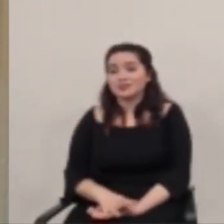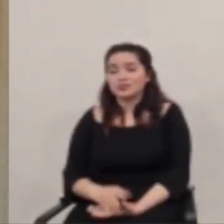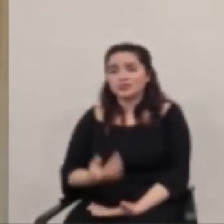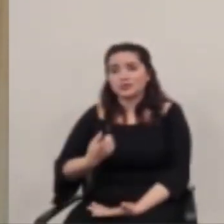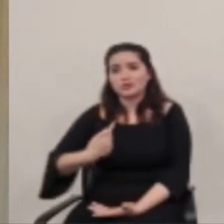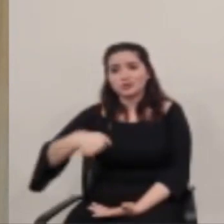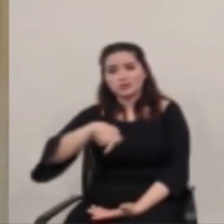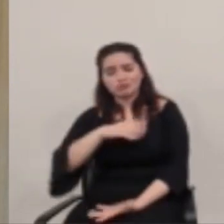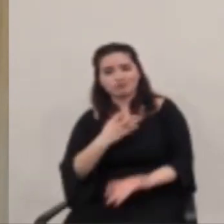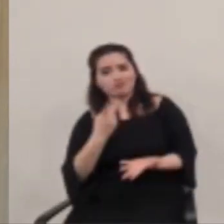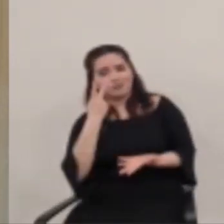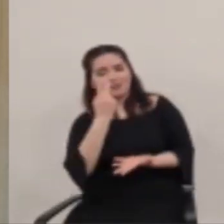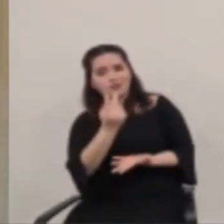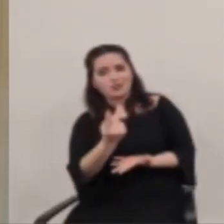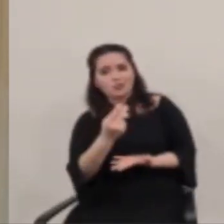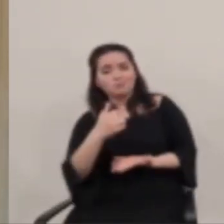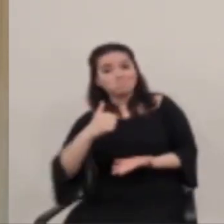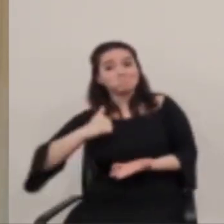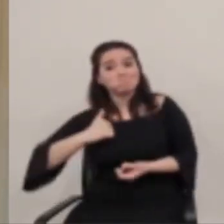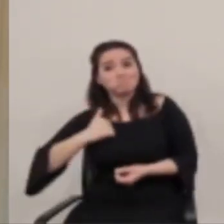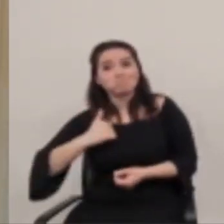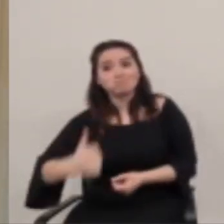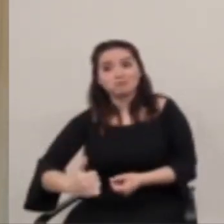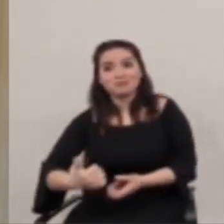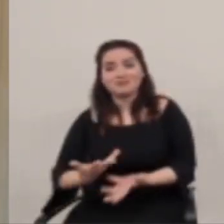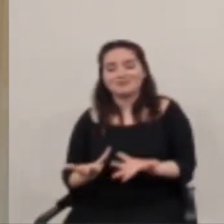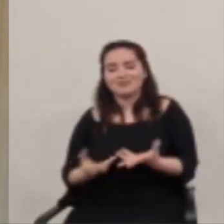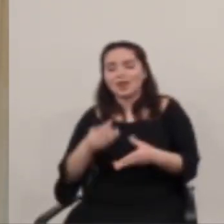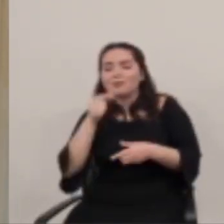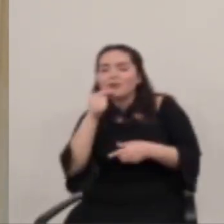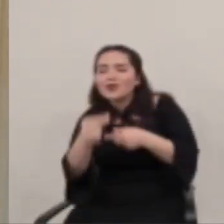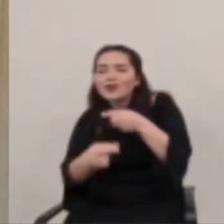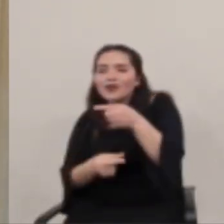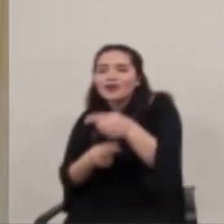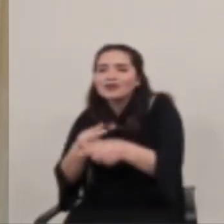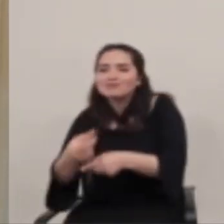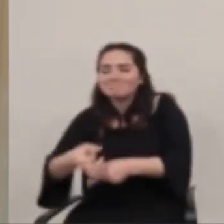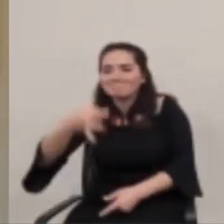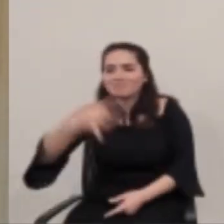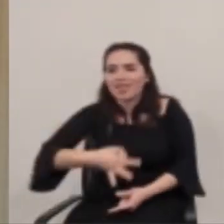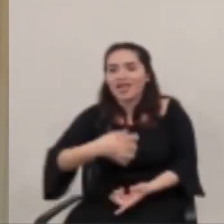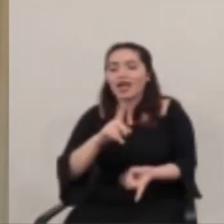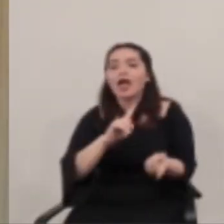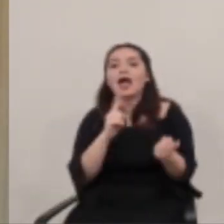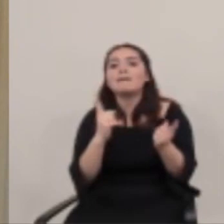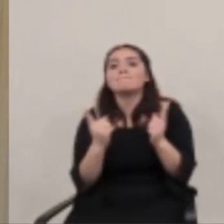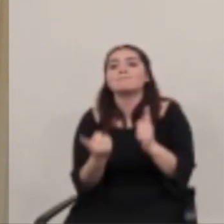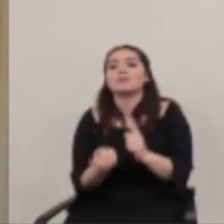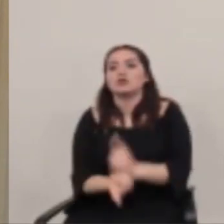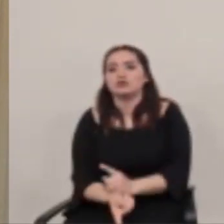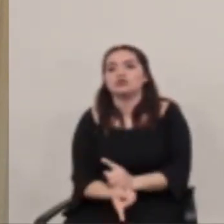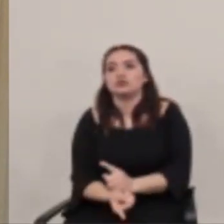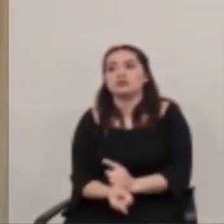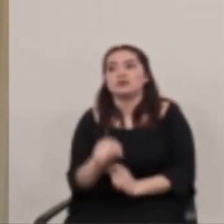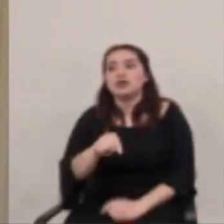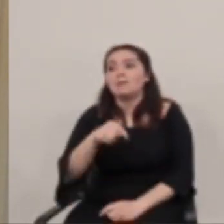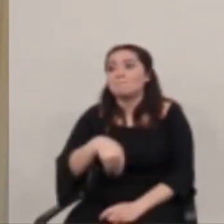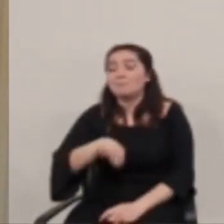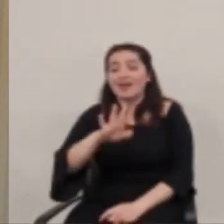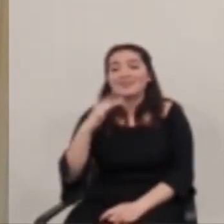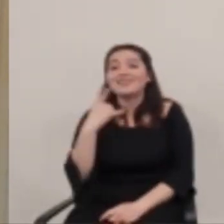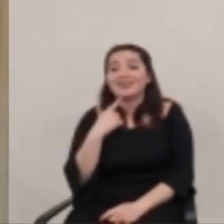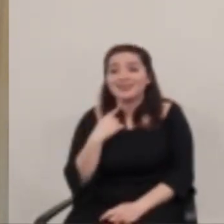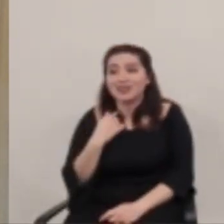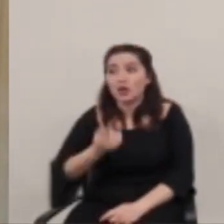día y vamos de a poco estableciendo estos cambios que finalmente, y lo que más nos interesa en tanto